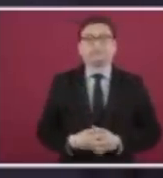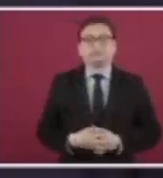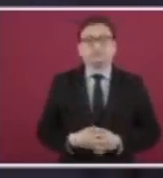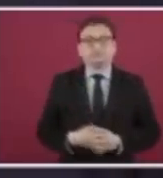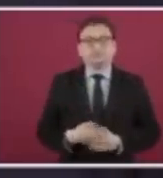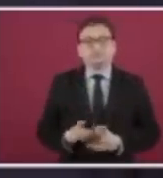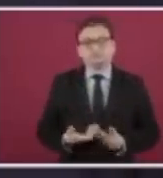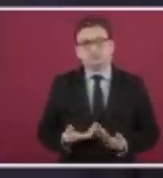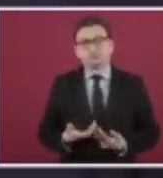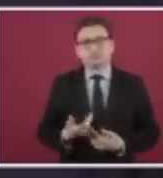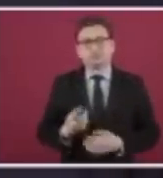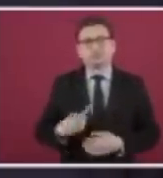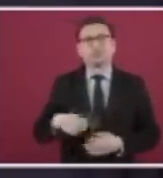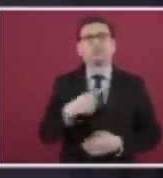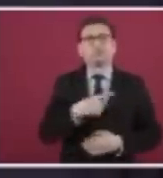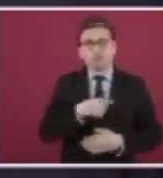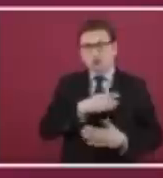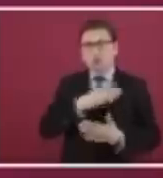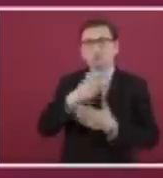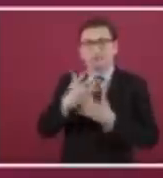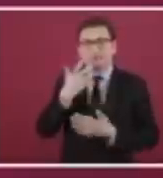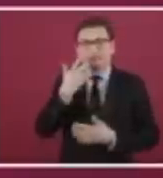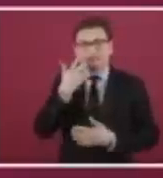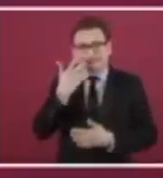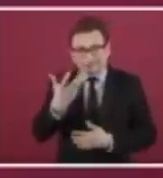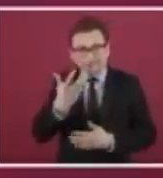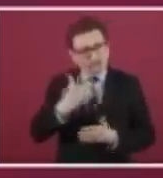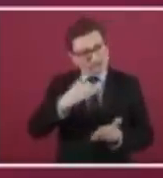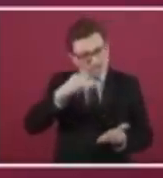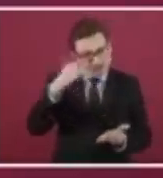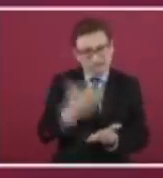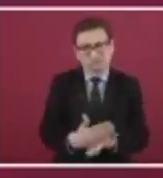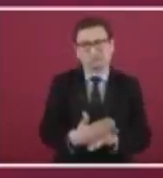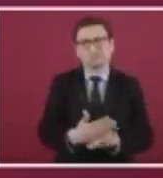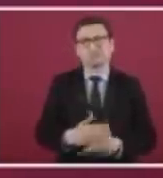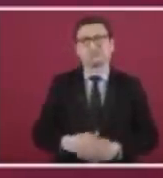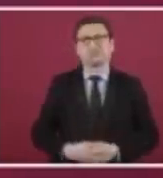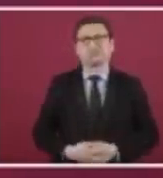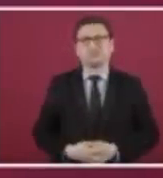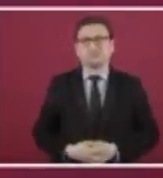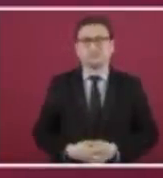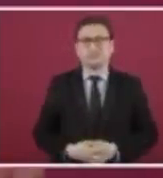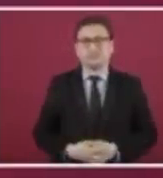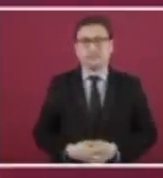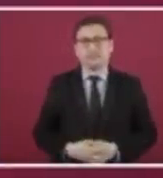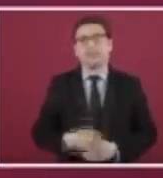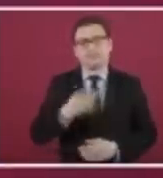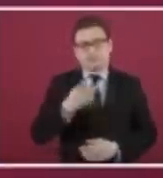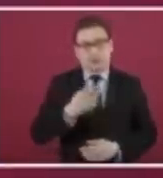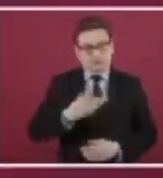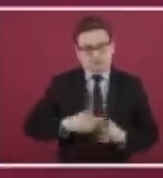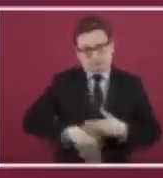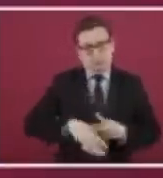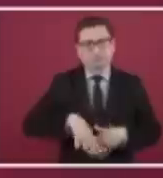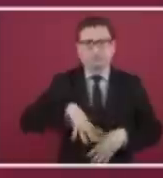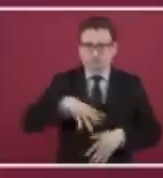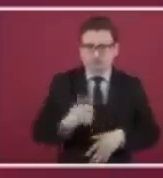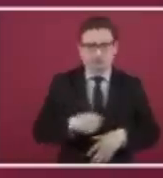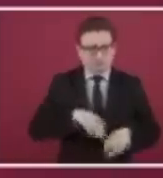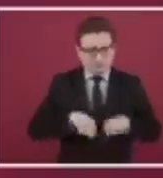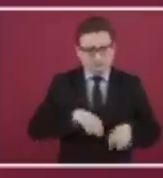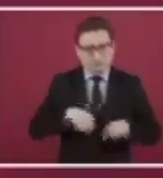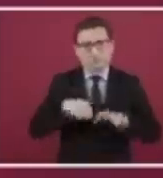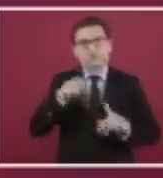nosotros queremos que eso se termine, ¿sí? Y por eso estamos trabajando, para conseguir la paz.